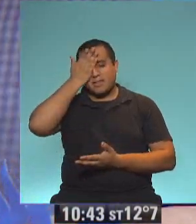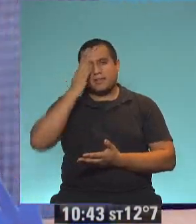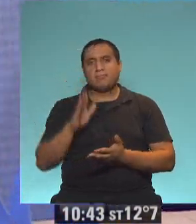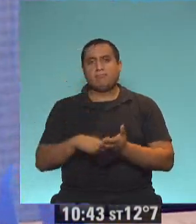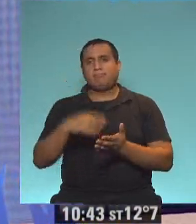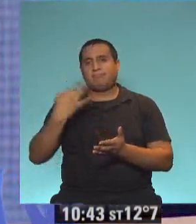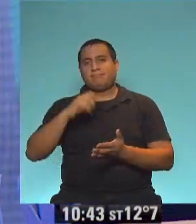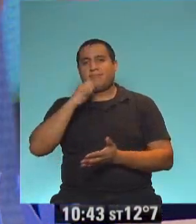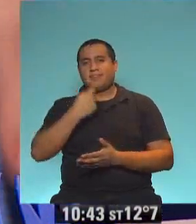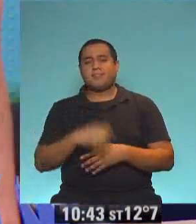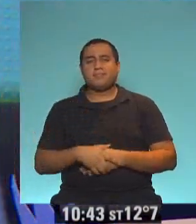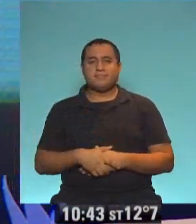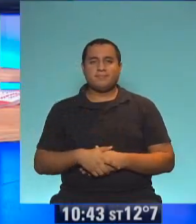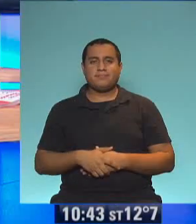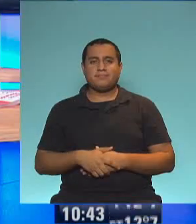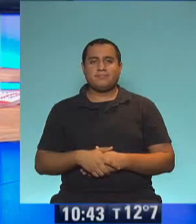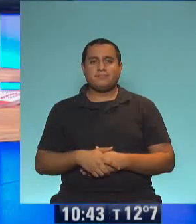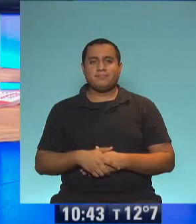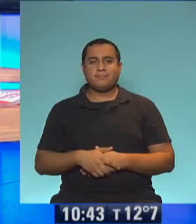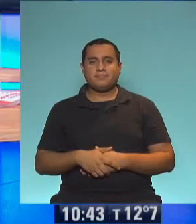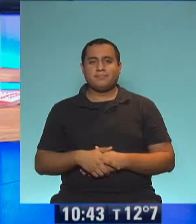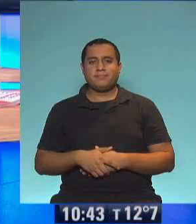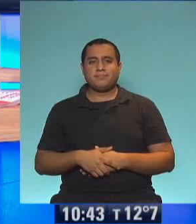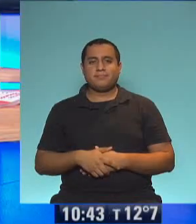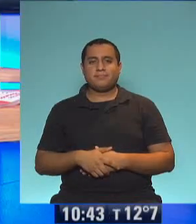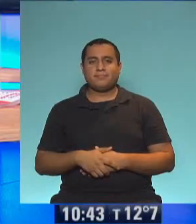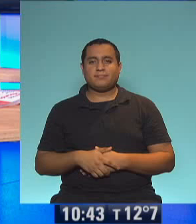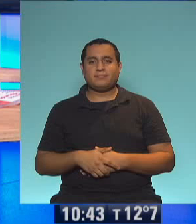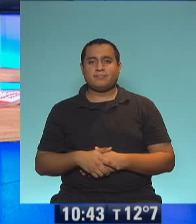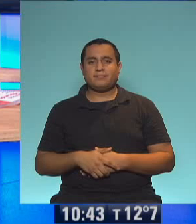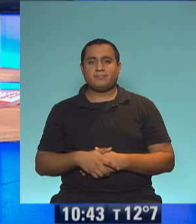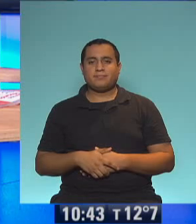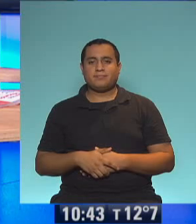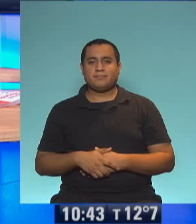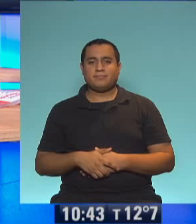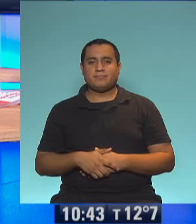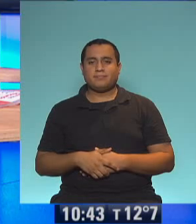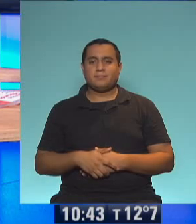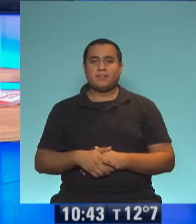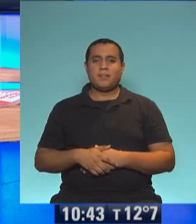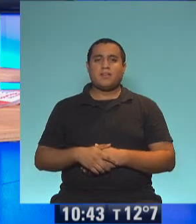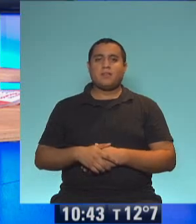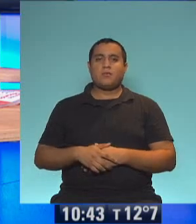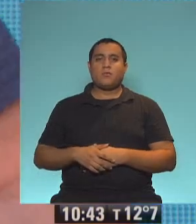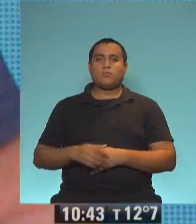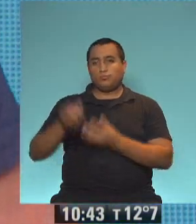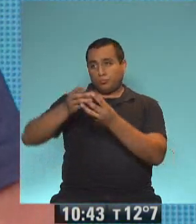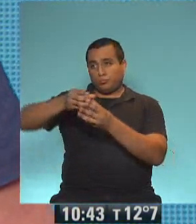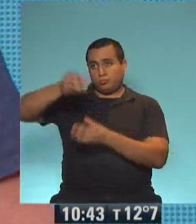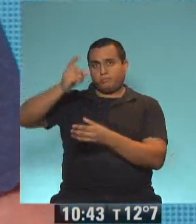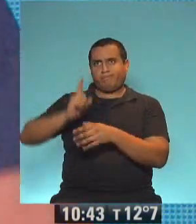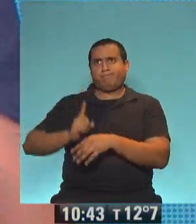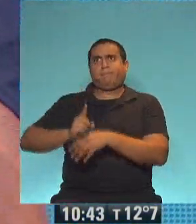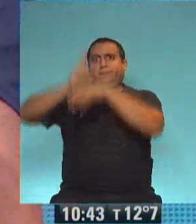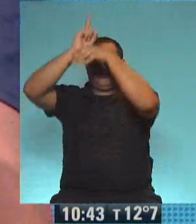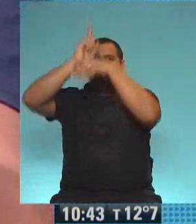está. El cohete espacial. Tiene piratas buenos adentro. Qué bueno. El cohete espacial está a punto de despegar, ¿eh? Ah, muy bien. Como nuestra